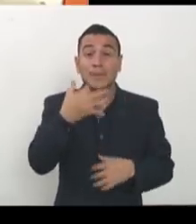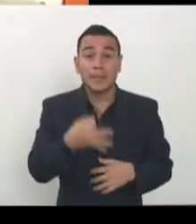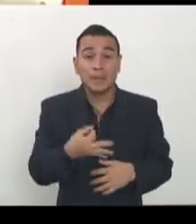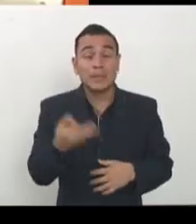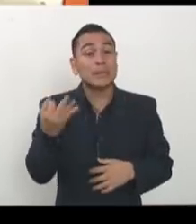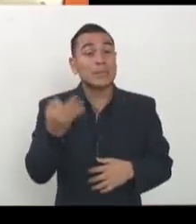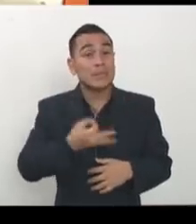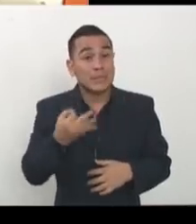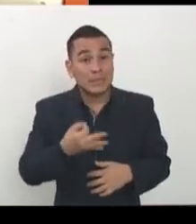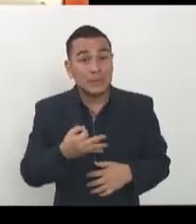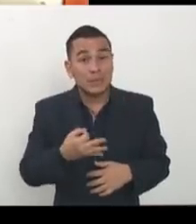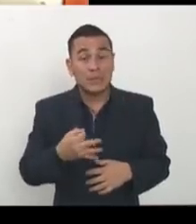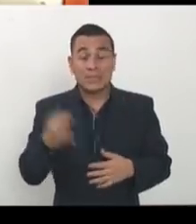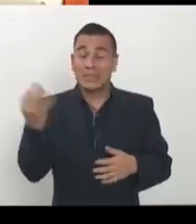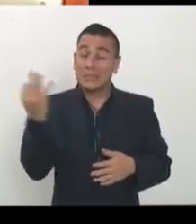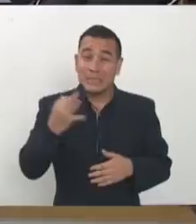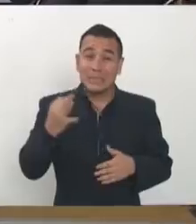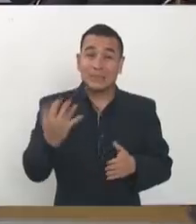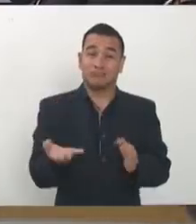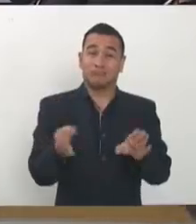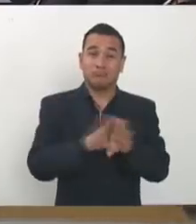es decir todos